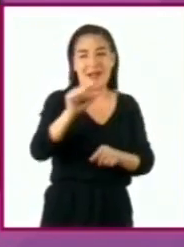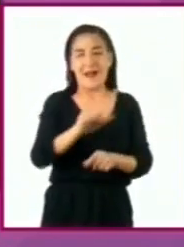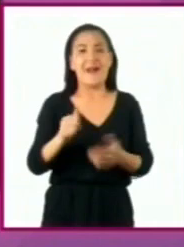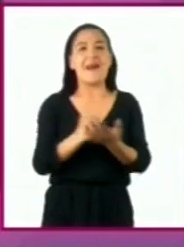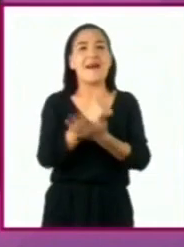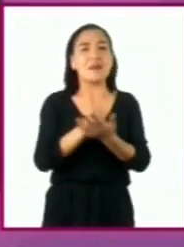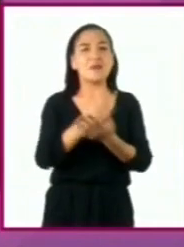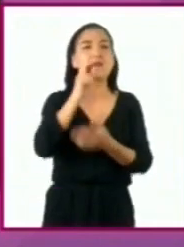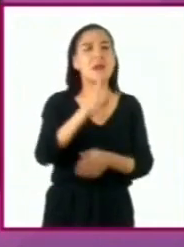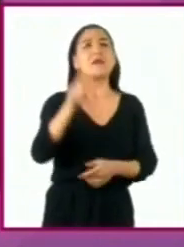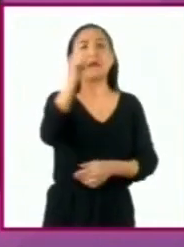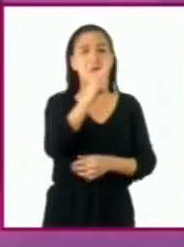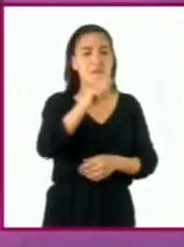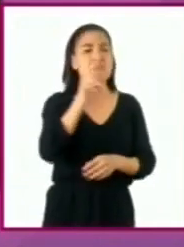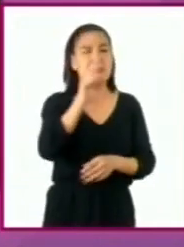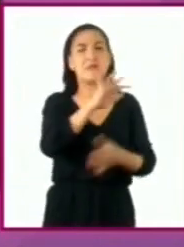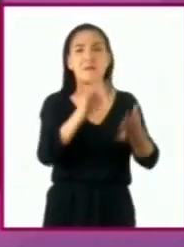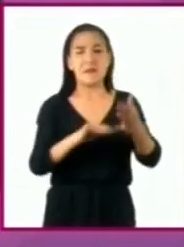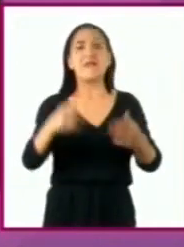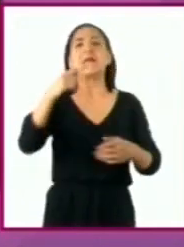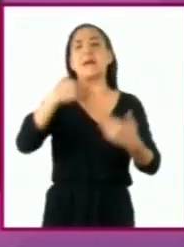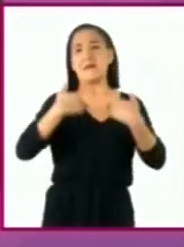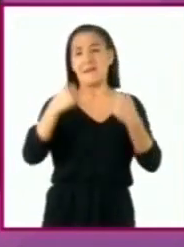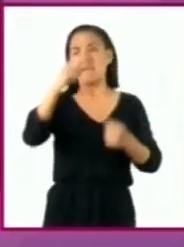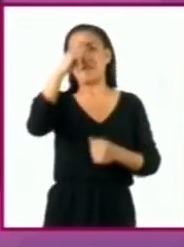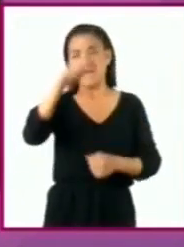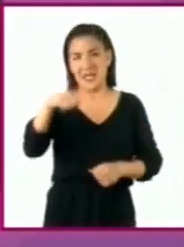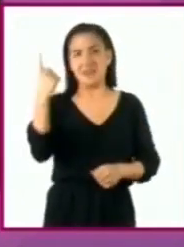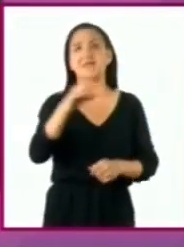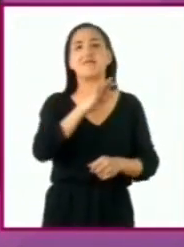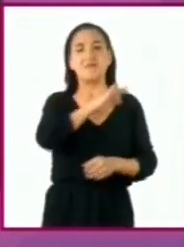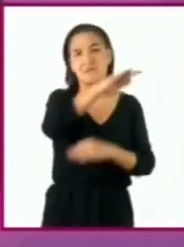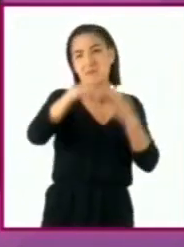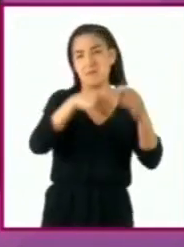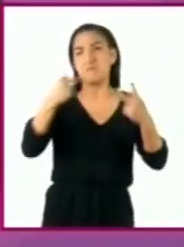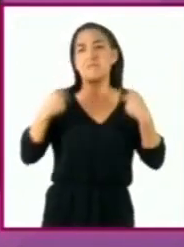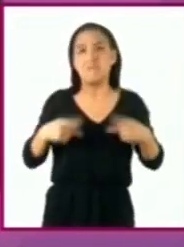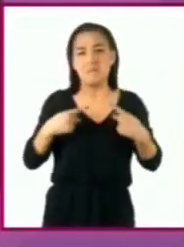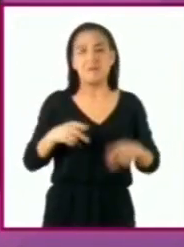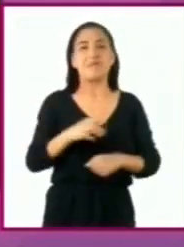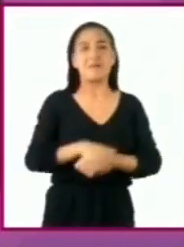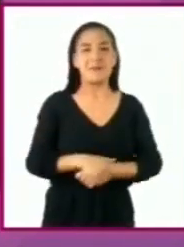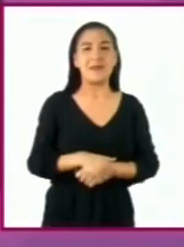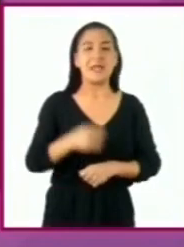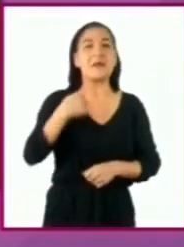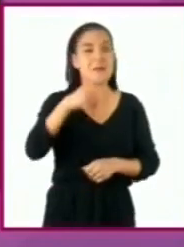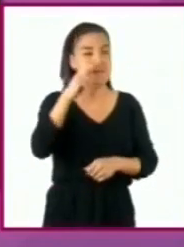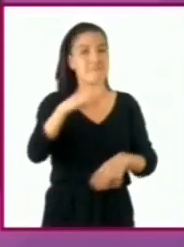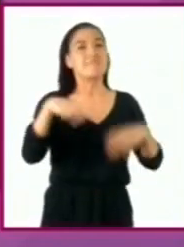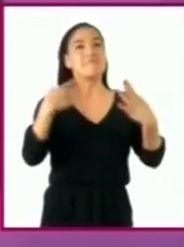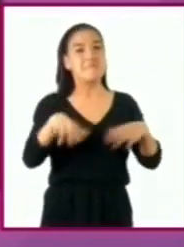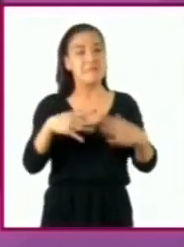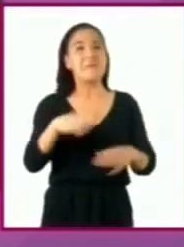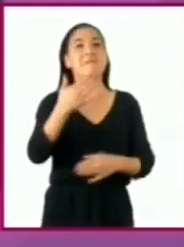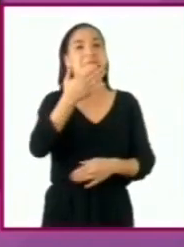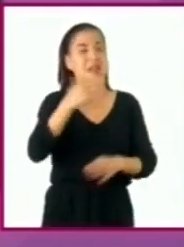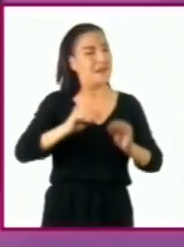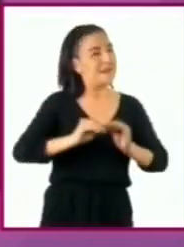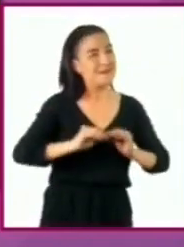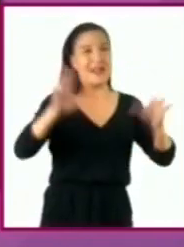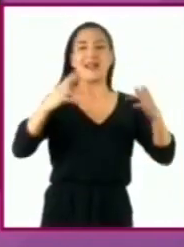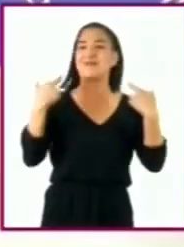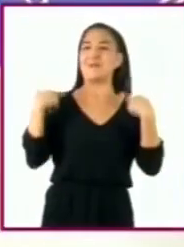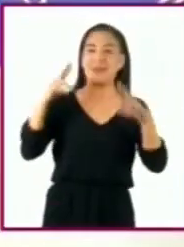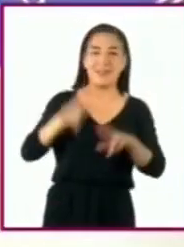el lenguaje me parece accesible y fácil de comprender para cualquier público. Me parece bastante claro,